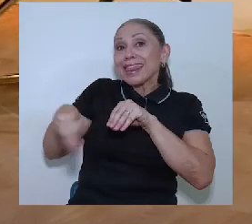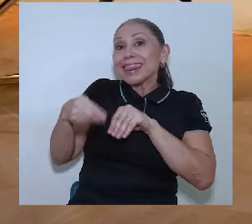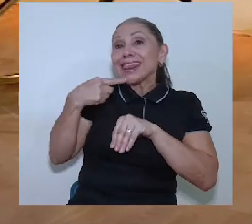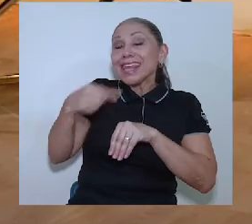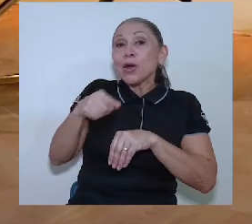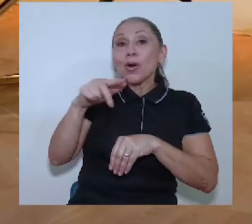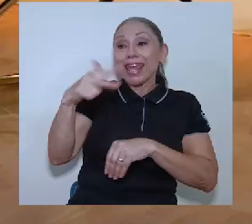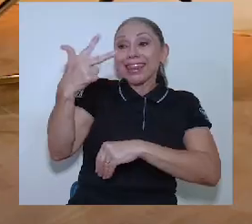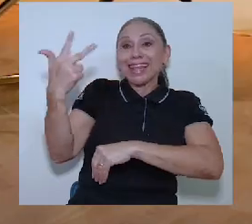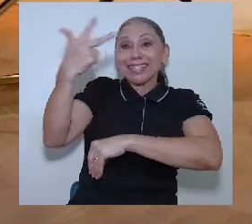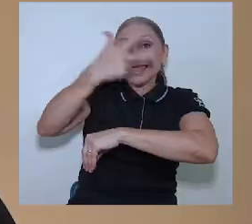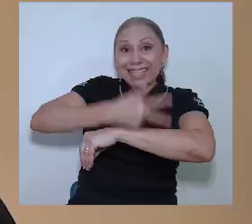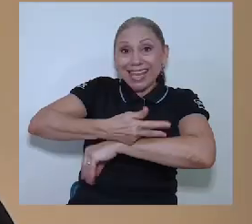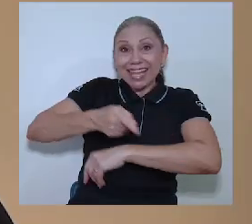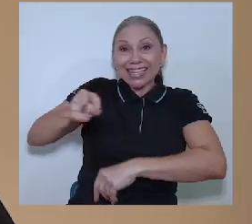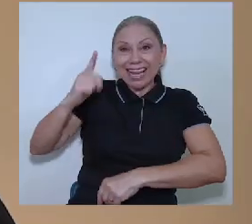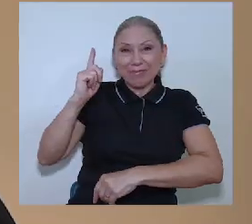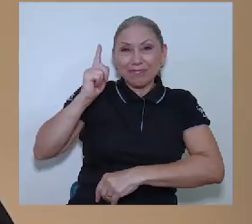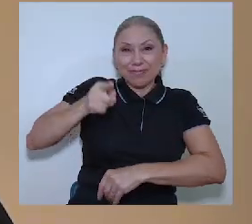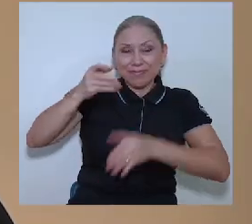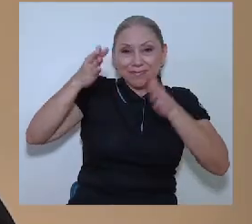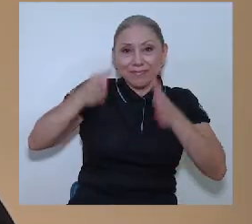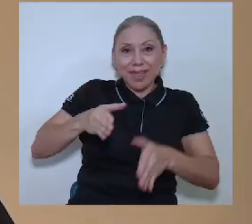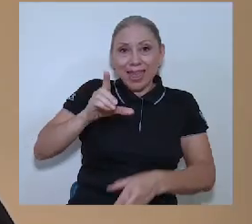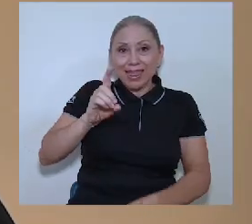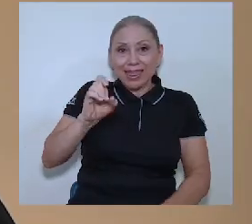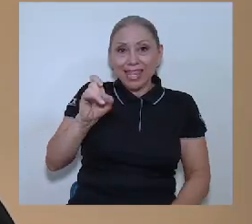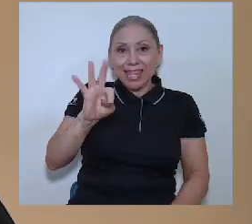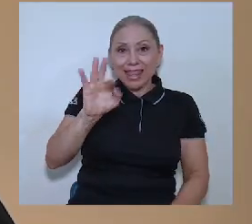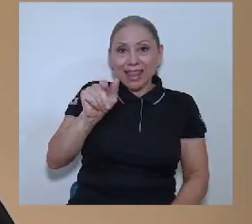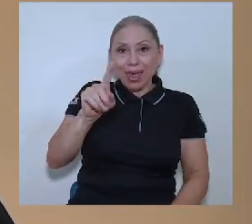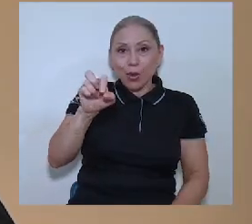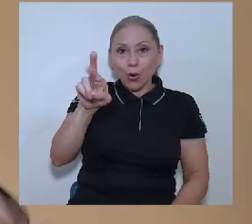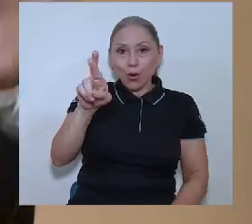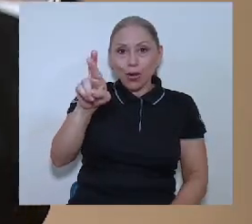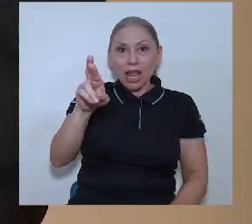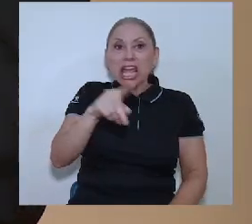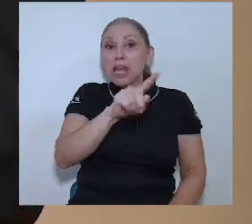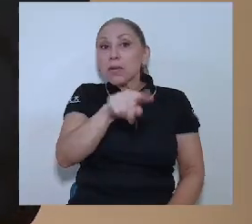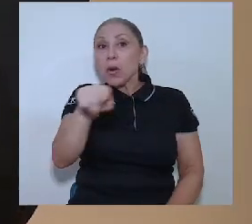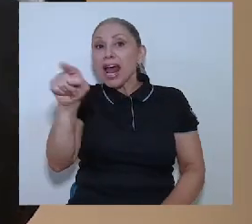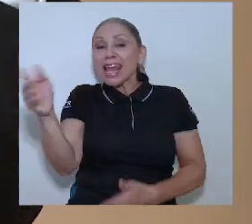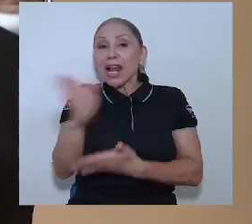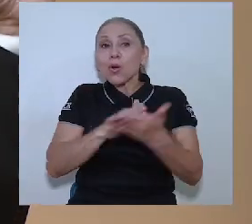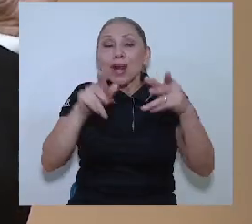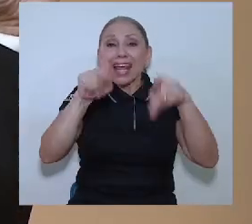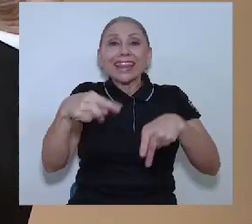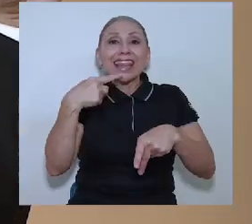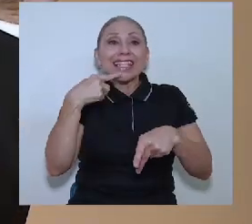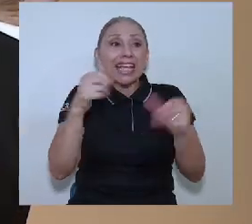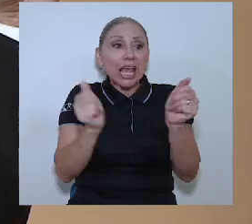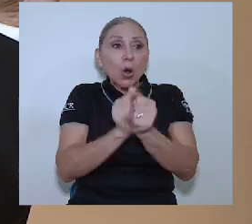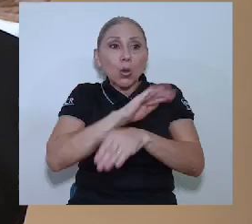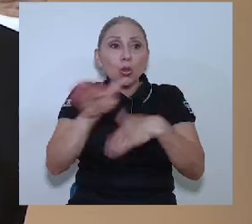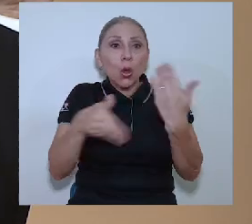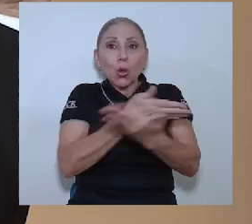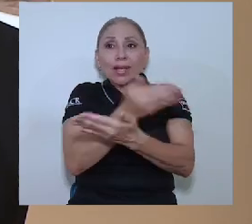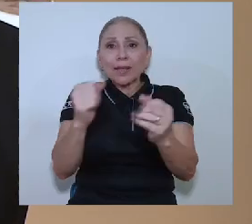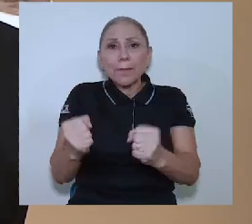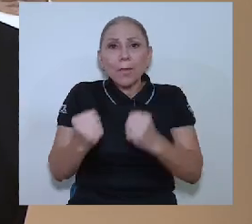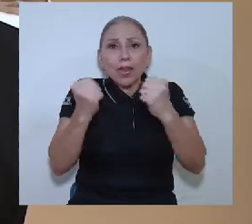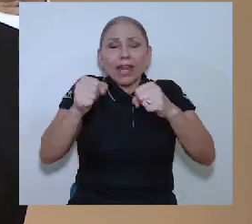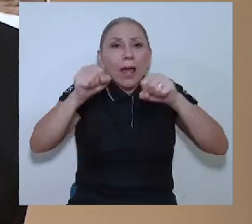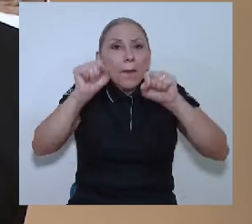ser dictador. Y por ahí alguna gente dice que con toda esa marea de poder podría cambiar